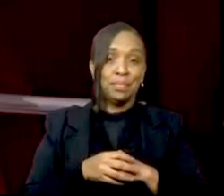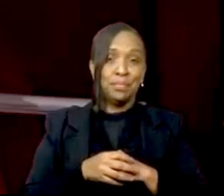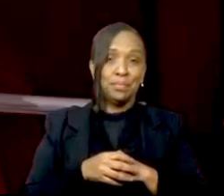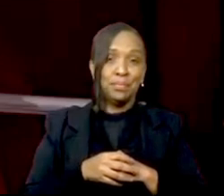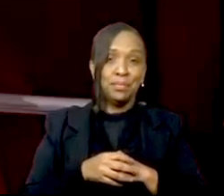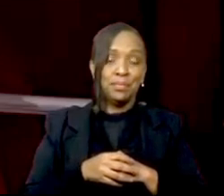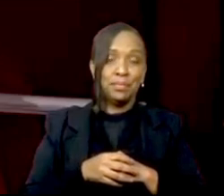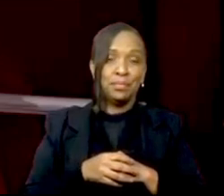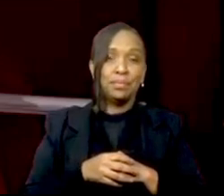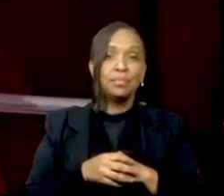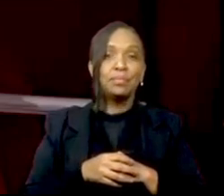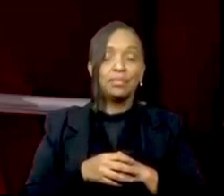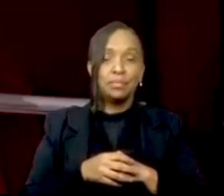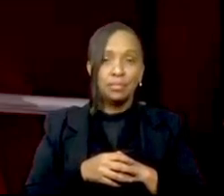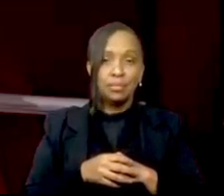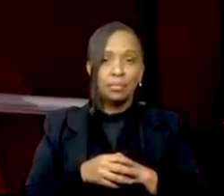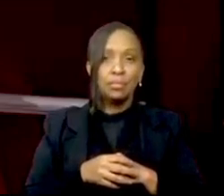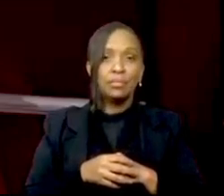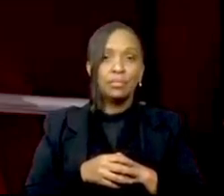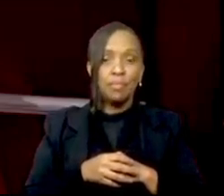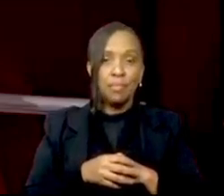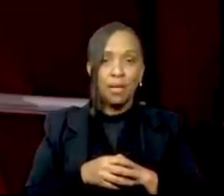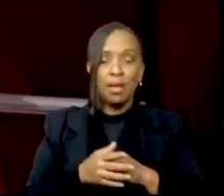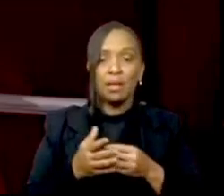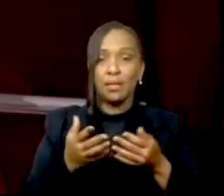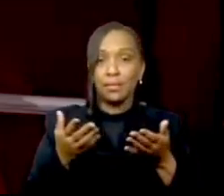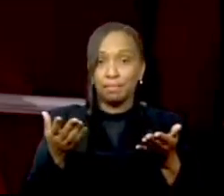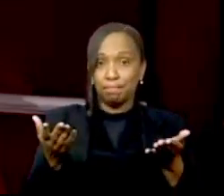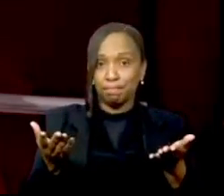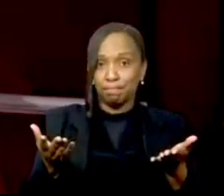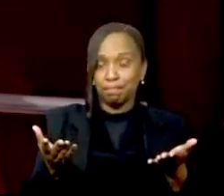mayoría el presidente Luis